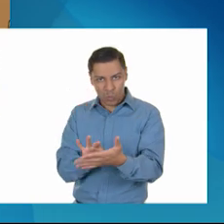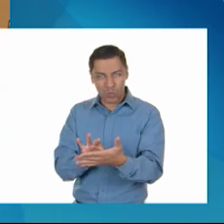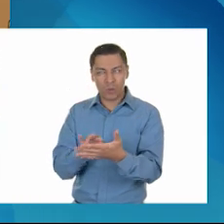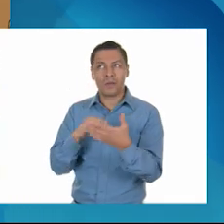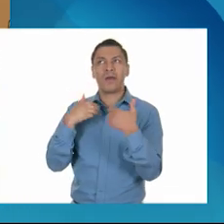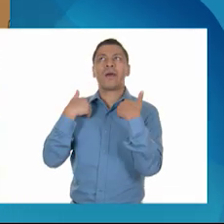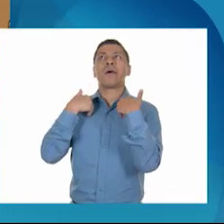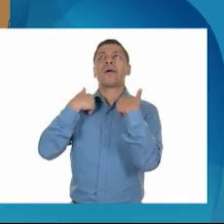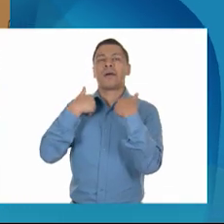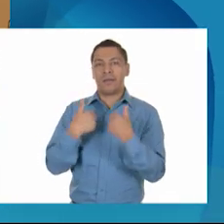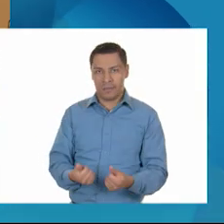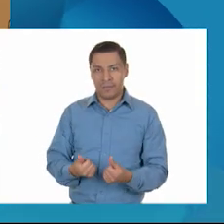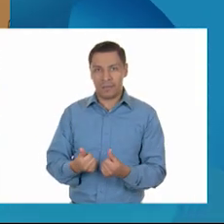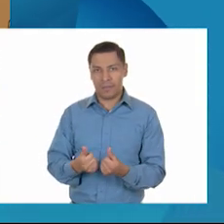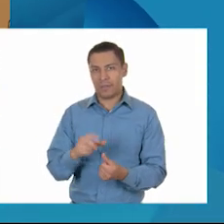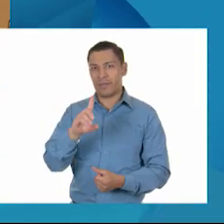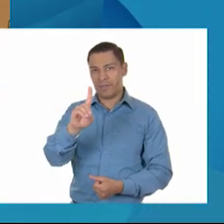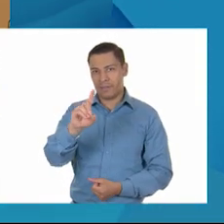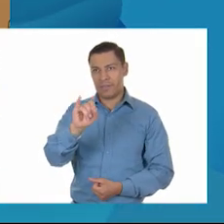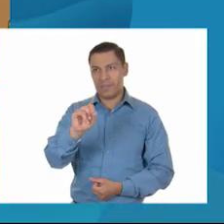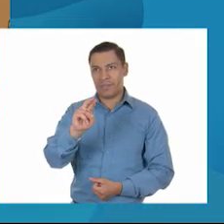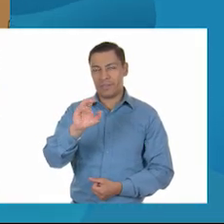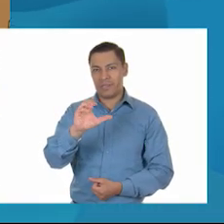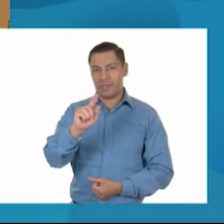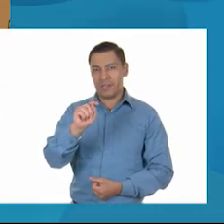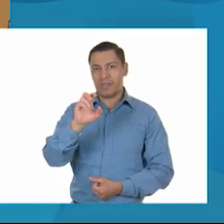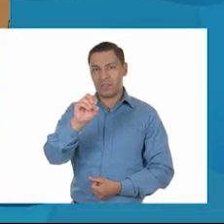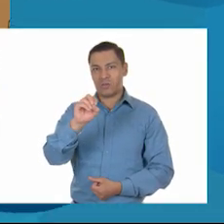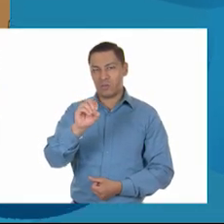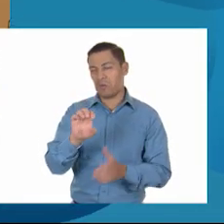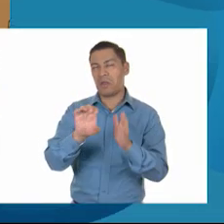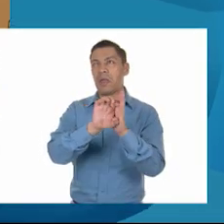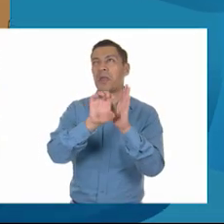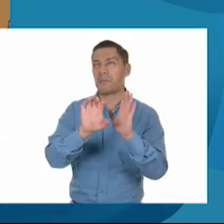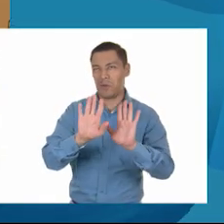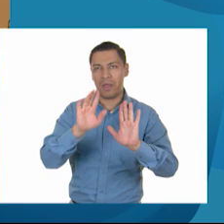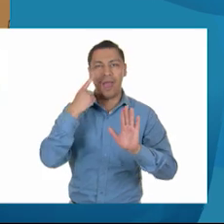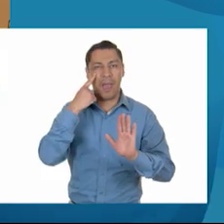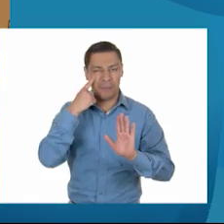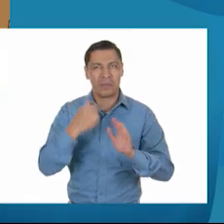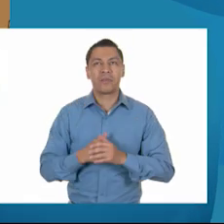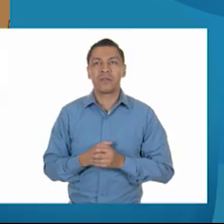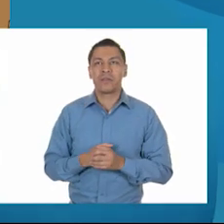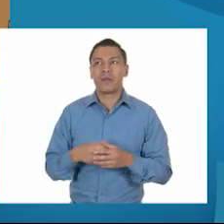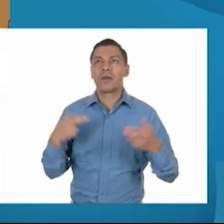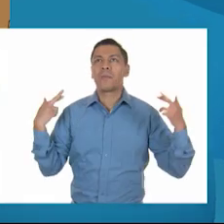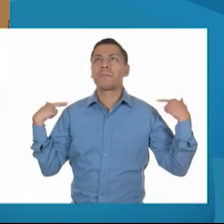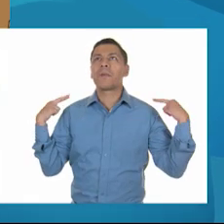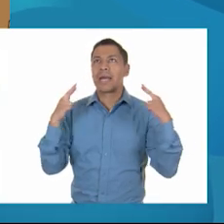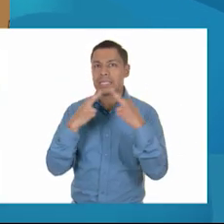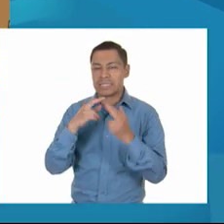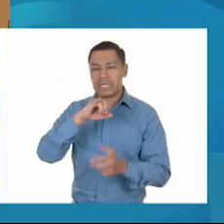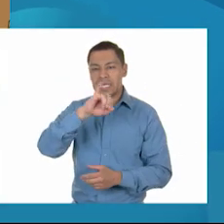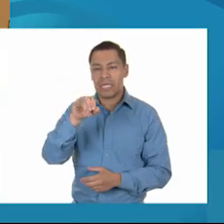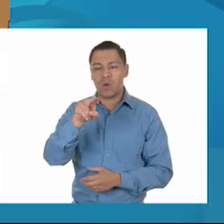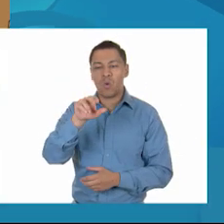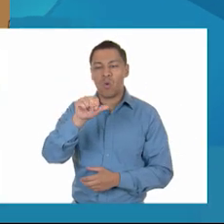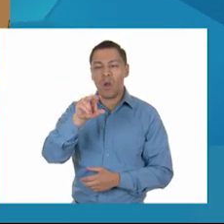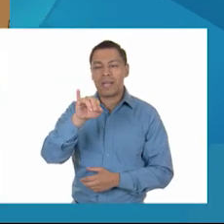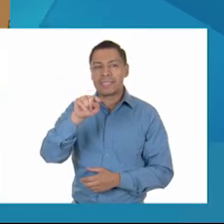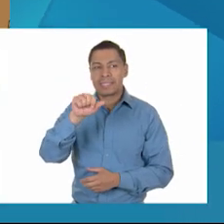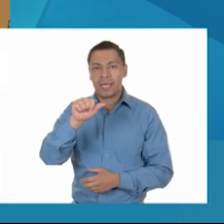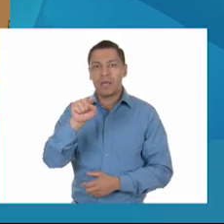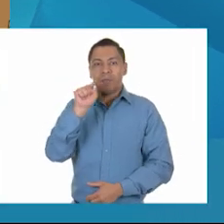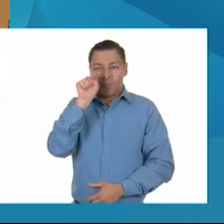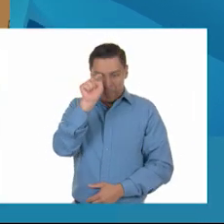utilizando el discurso directo, escribiría, por ejemplo, ¿eh? Maestra Juanita, dos puntos.